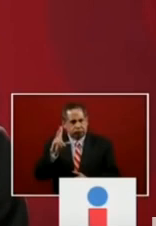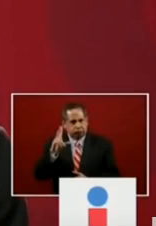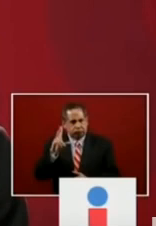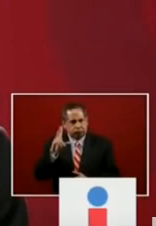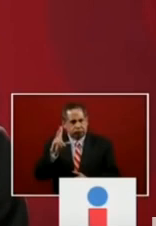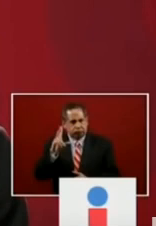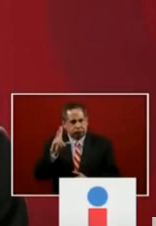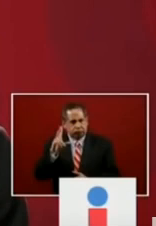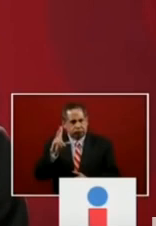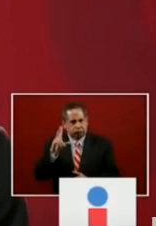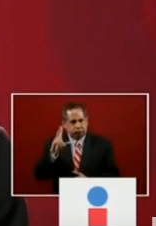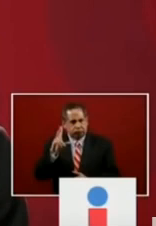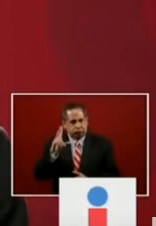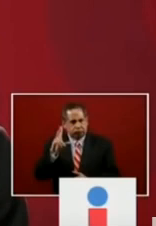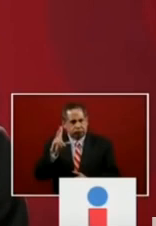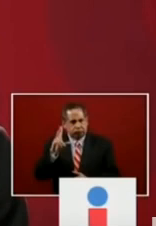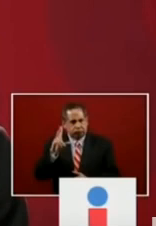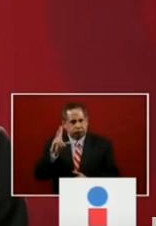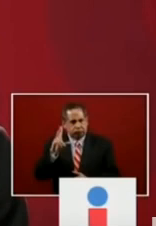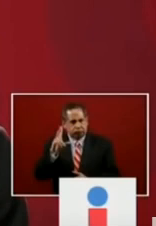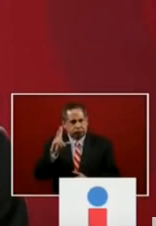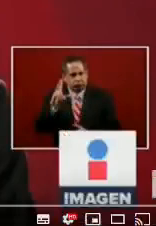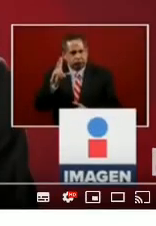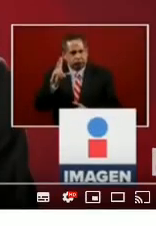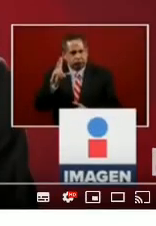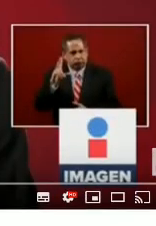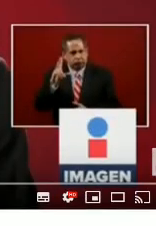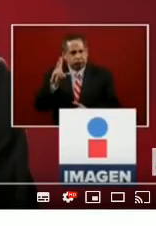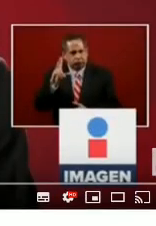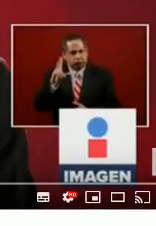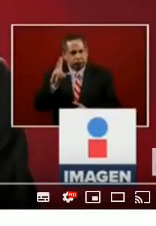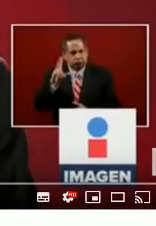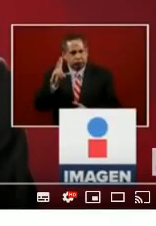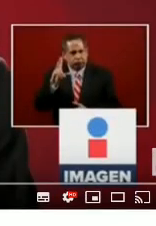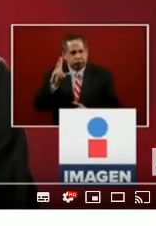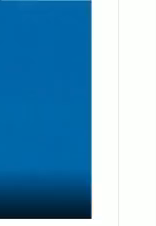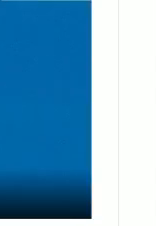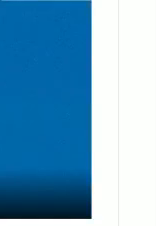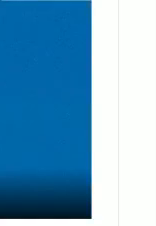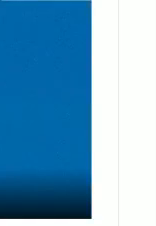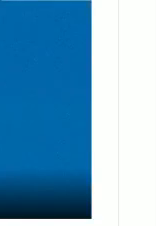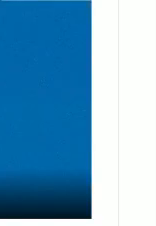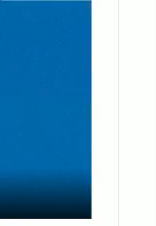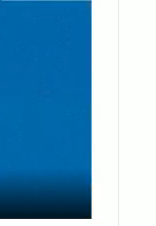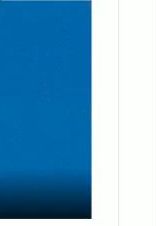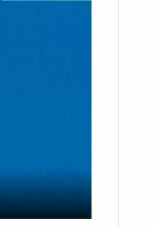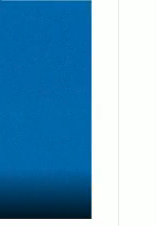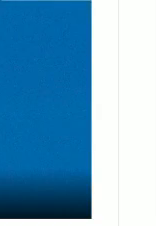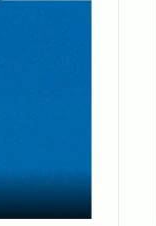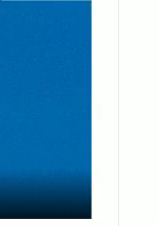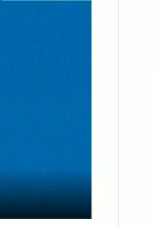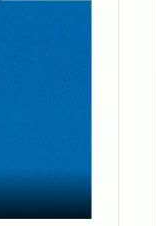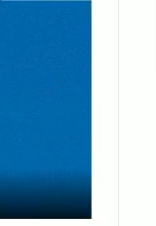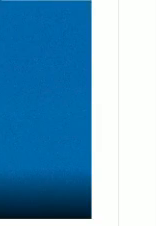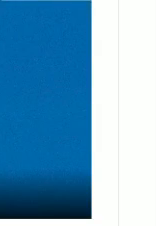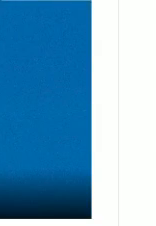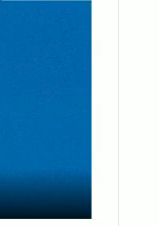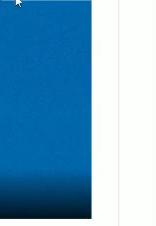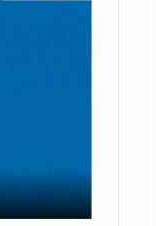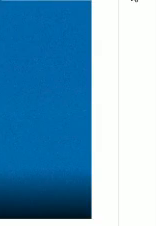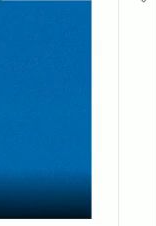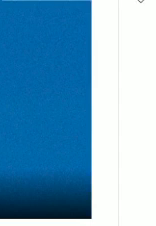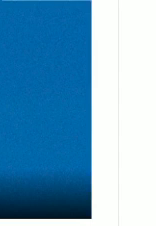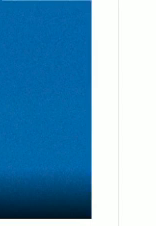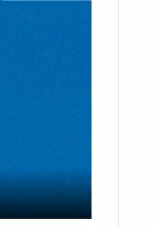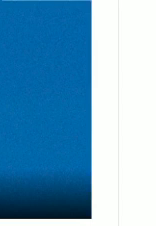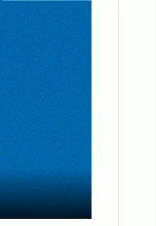oficina el alto comisionado de derechos humanos de la onu que dirige michelle bachelet debo recordar que hace unos días después